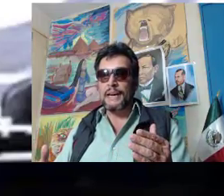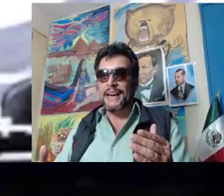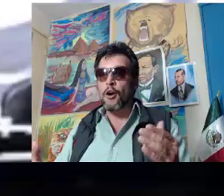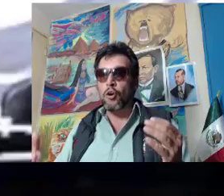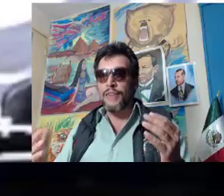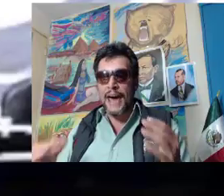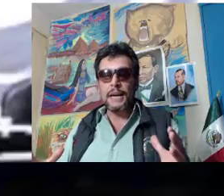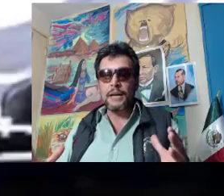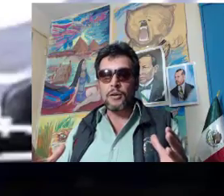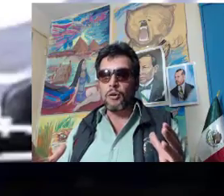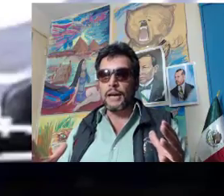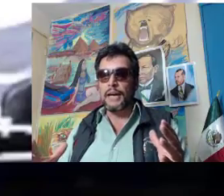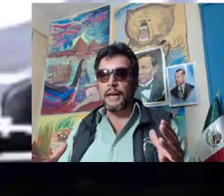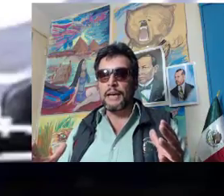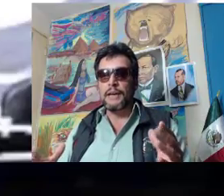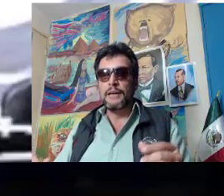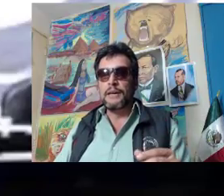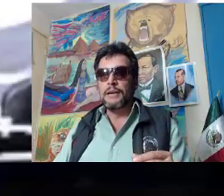para recordar